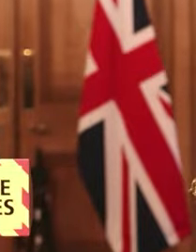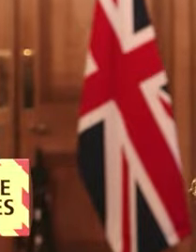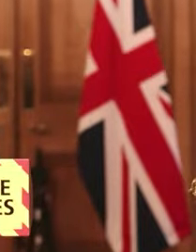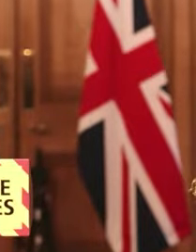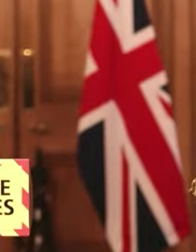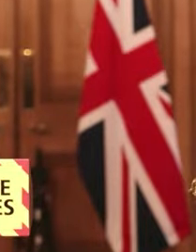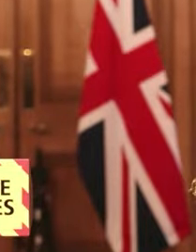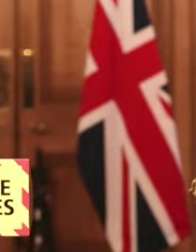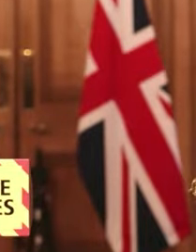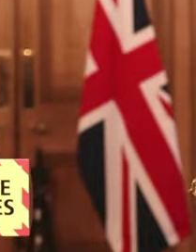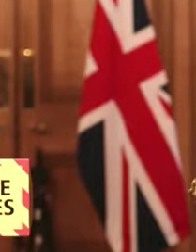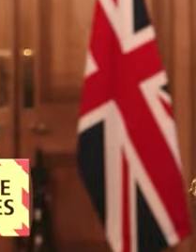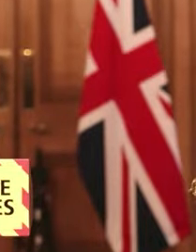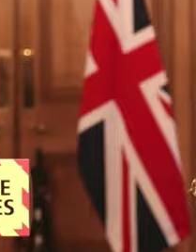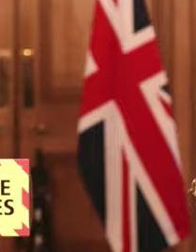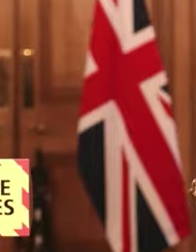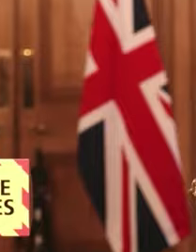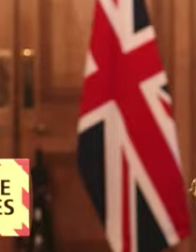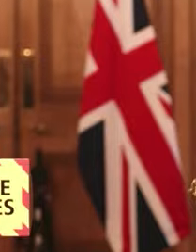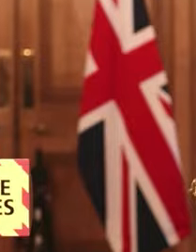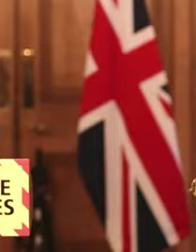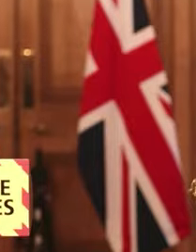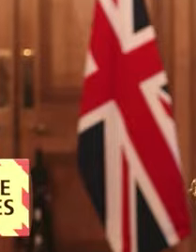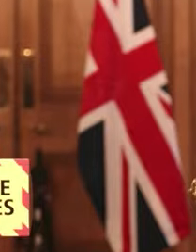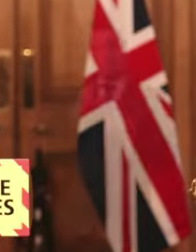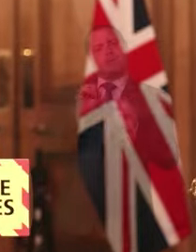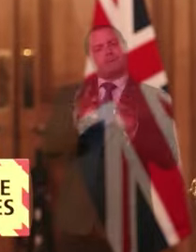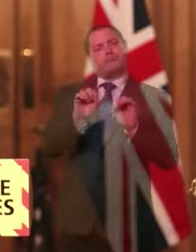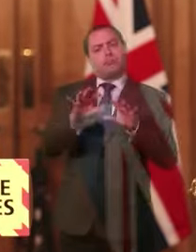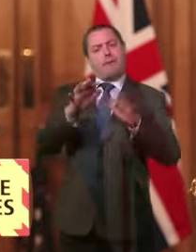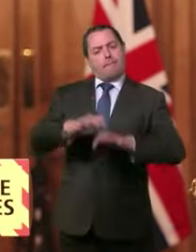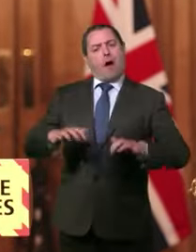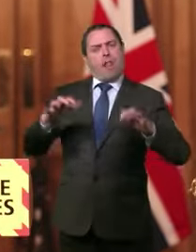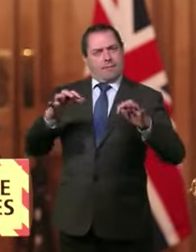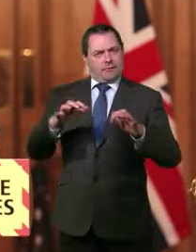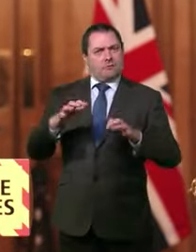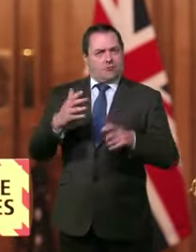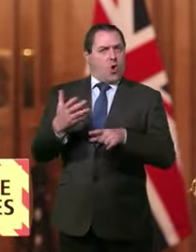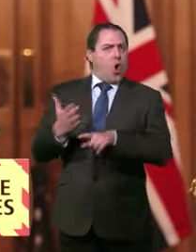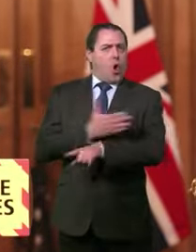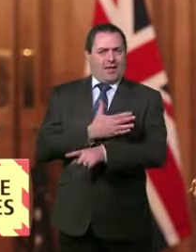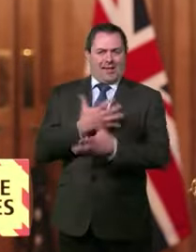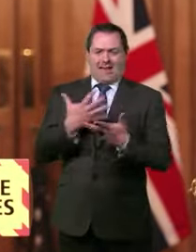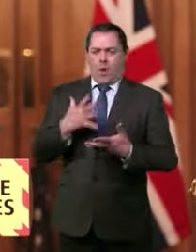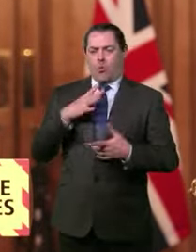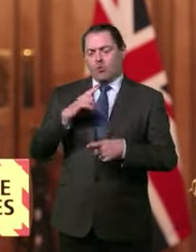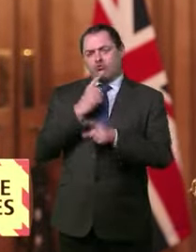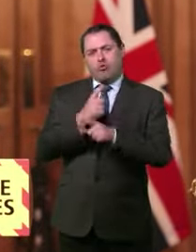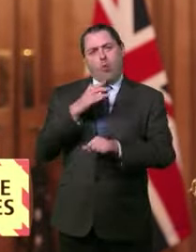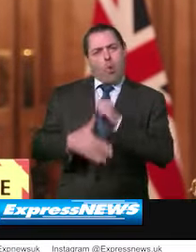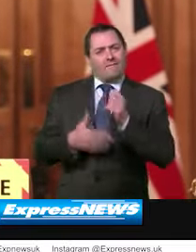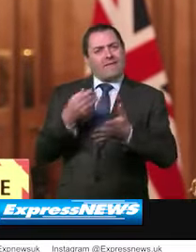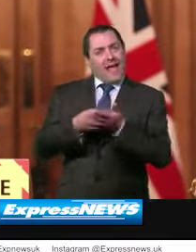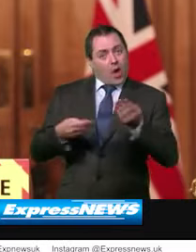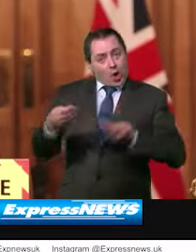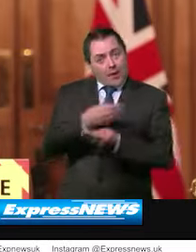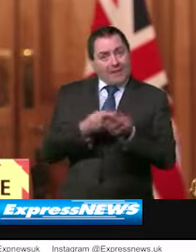directamente para explicarles qué significa este presupuesto para nuestra economía y para ustedes en casa